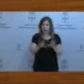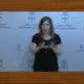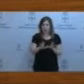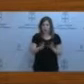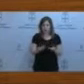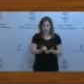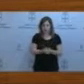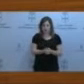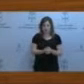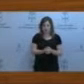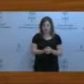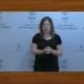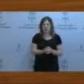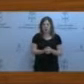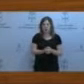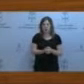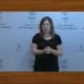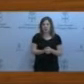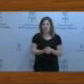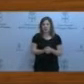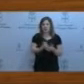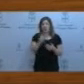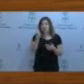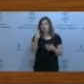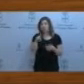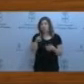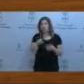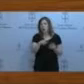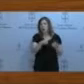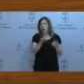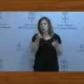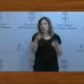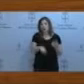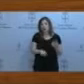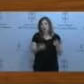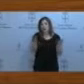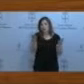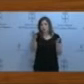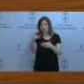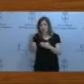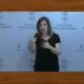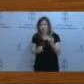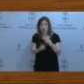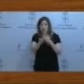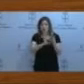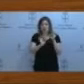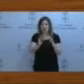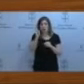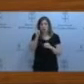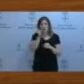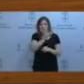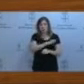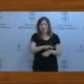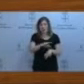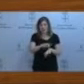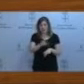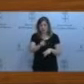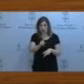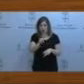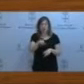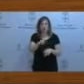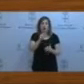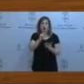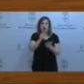grasa, como ya dijimos antes, ¿no? A saber, la falta de profesionales en determinadas especialidades, no solo pediatría, y los